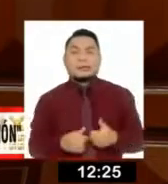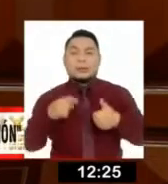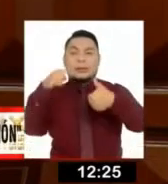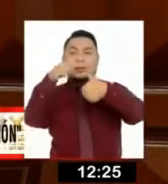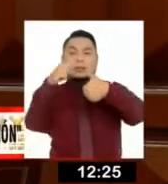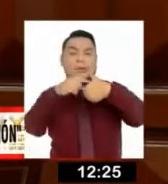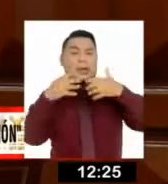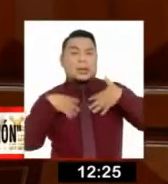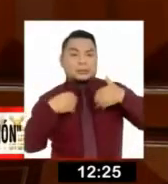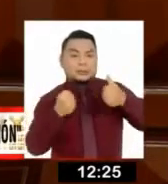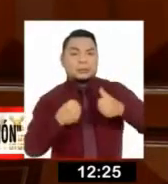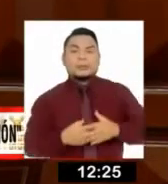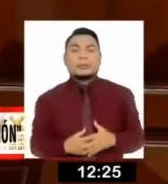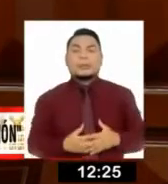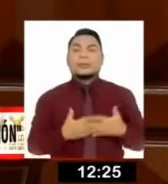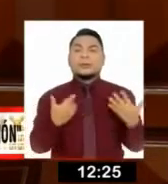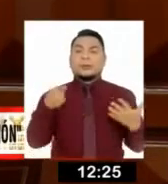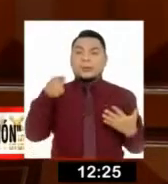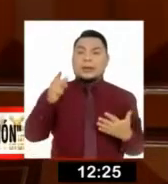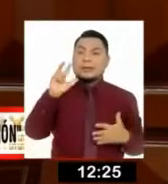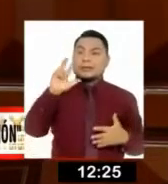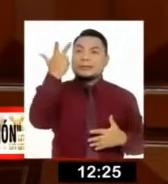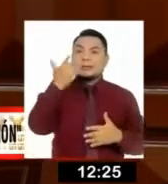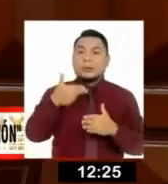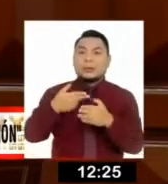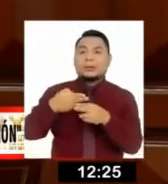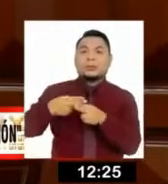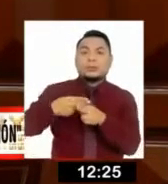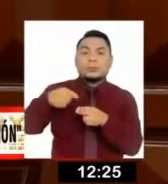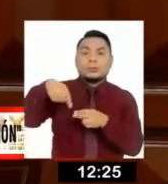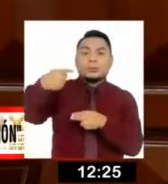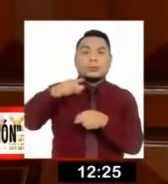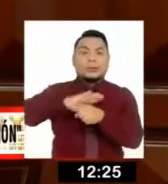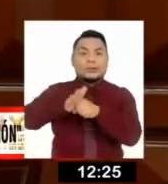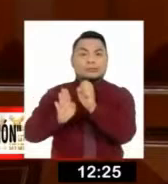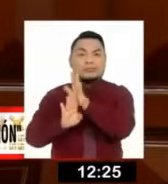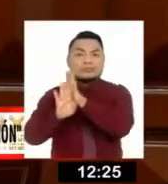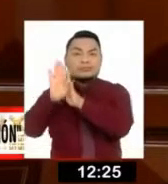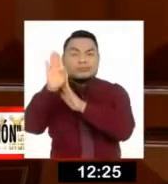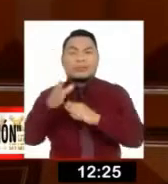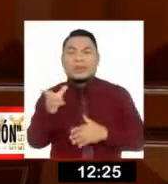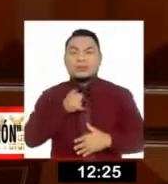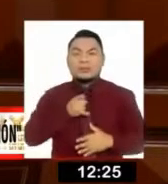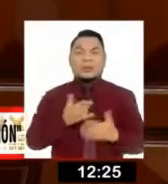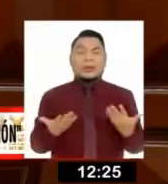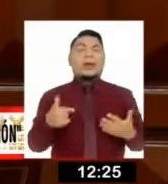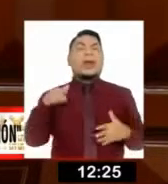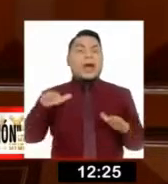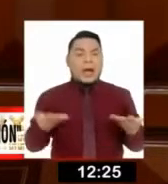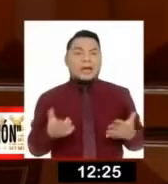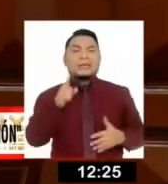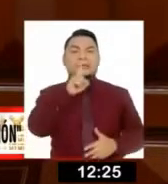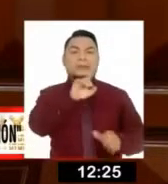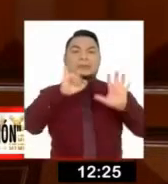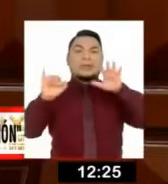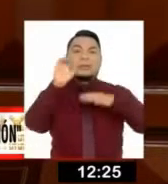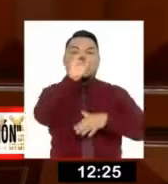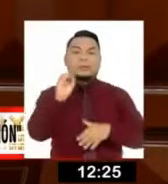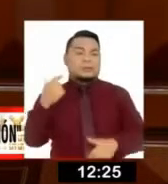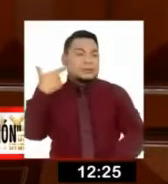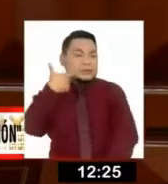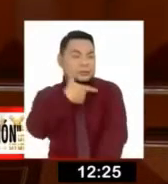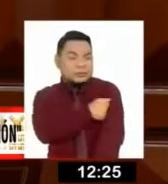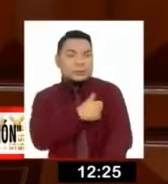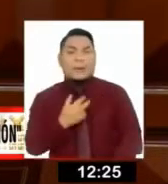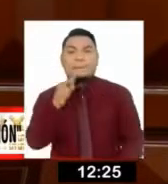salud, frente a una tercera ola de contagios, tenemos a la fecha 16% de la población vacunada